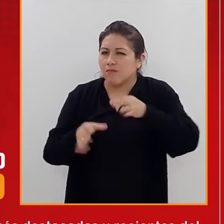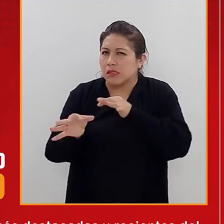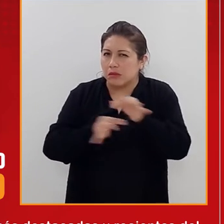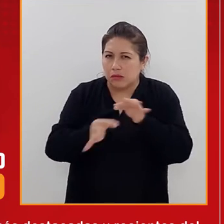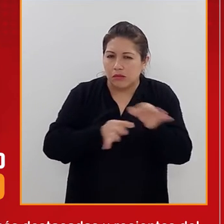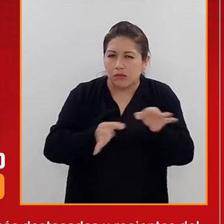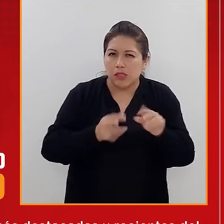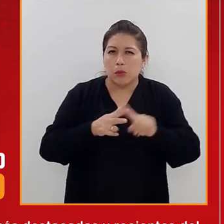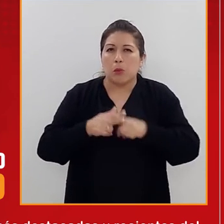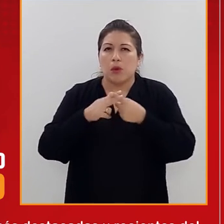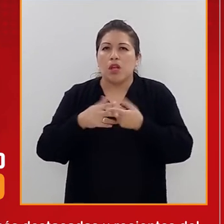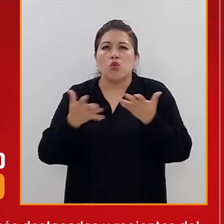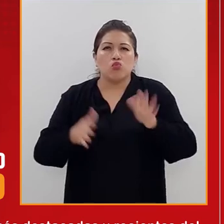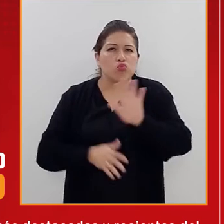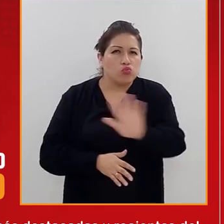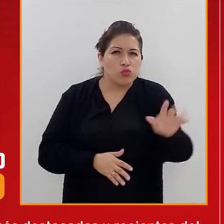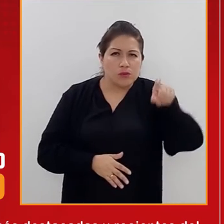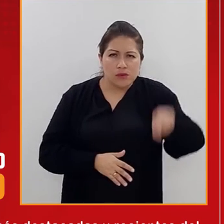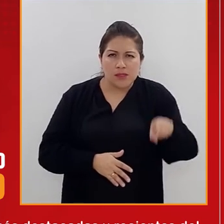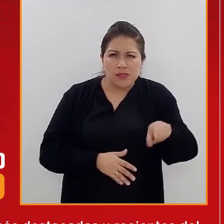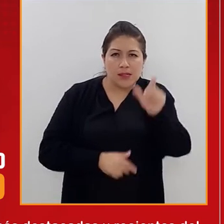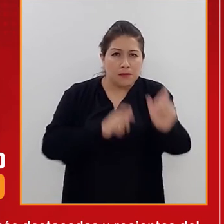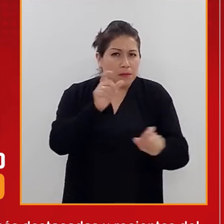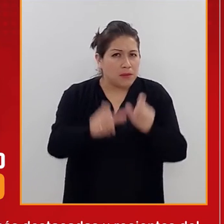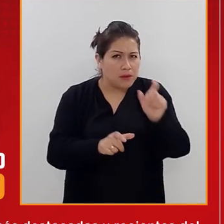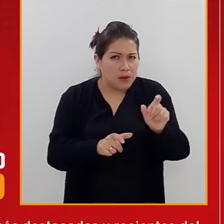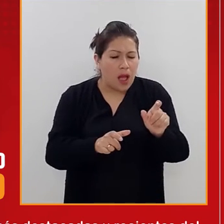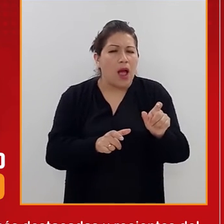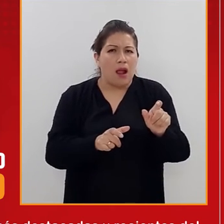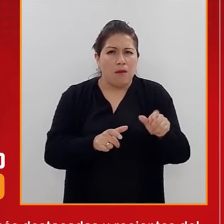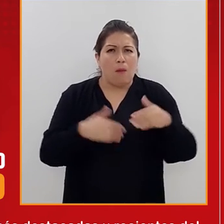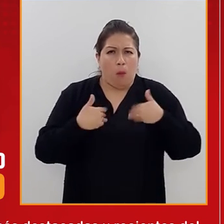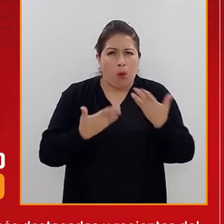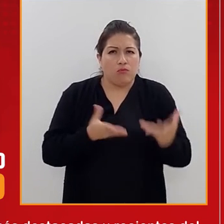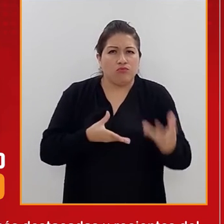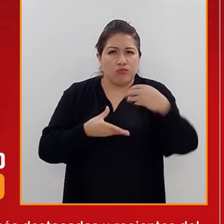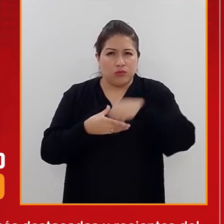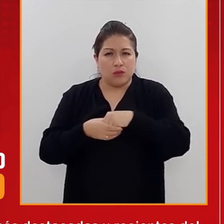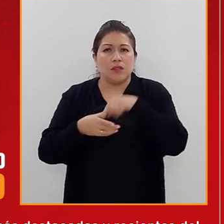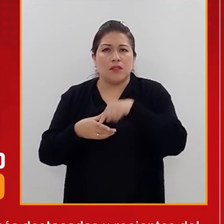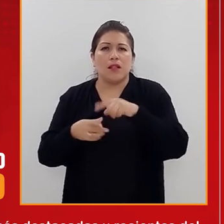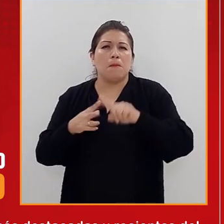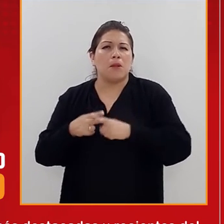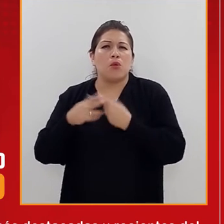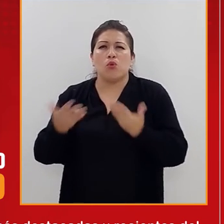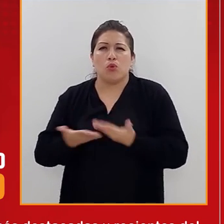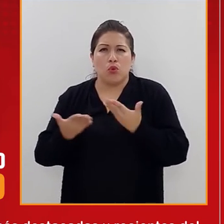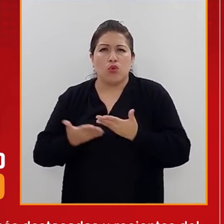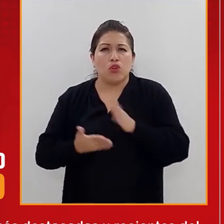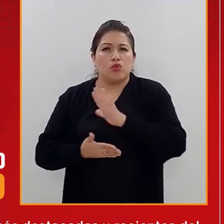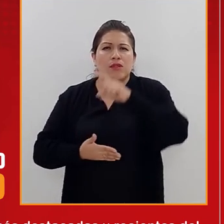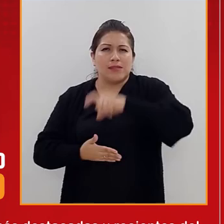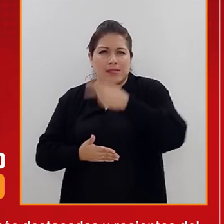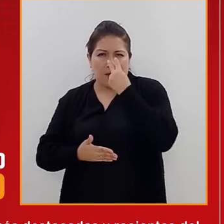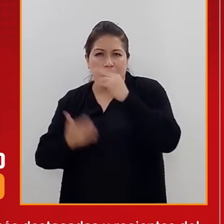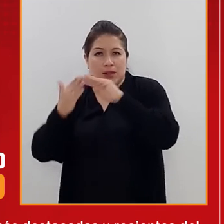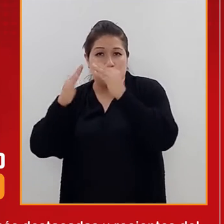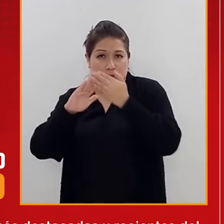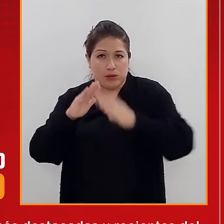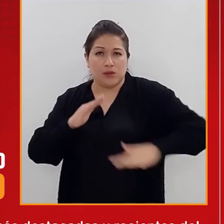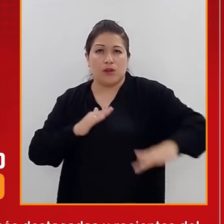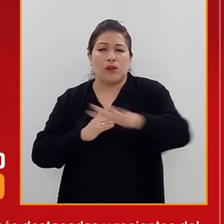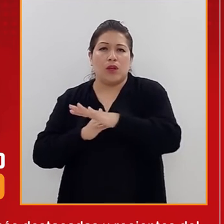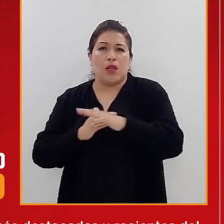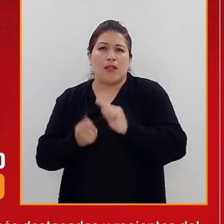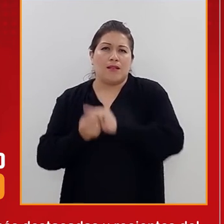discapacidad deja de explicarse a partir de la deficiencia de la persona, para pasar a hacerlo a partir de las deficiencias